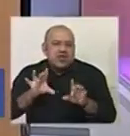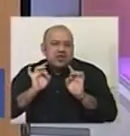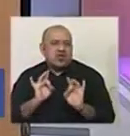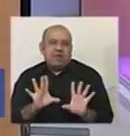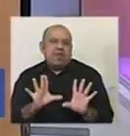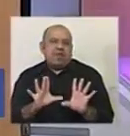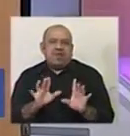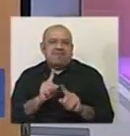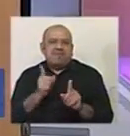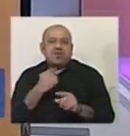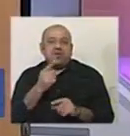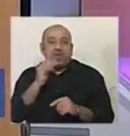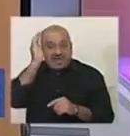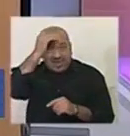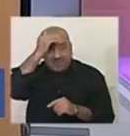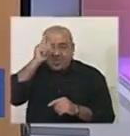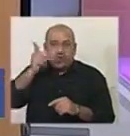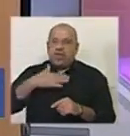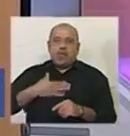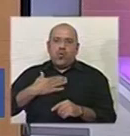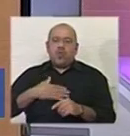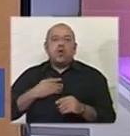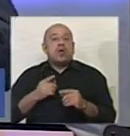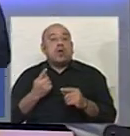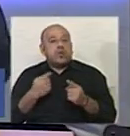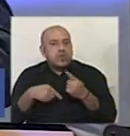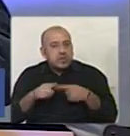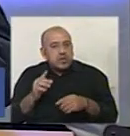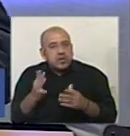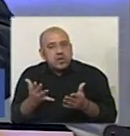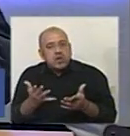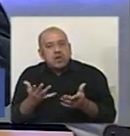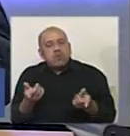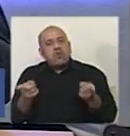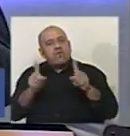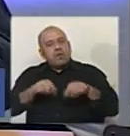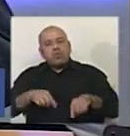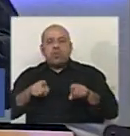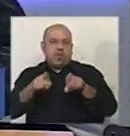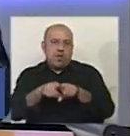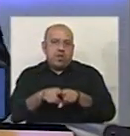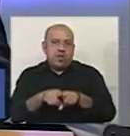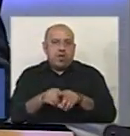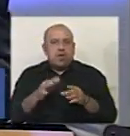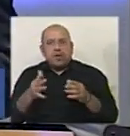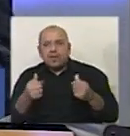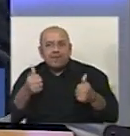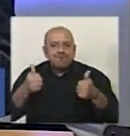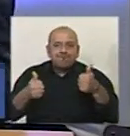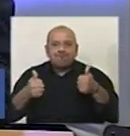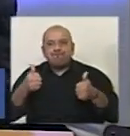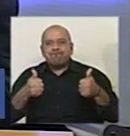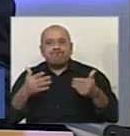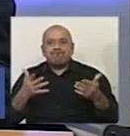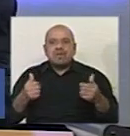de acuerdo. Entonces, por un lado tenemos, otra vez volvemos a lo mismo, ¿no? Esta disyuntiva mundial entre